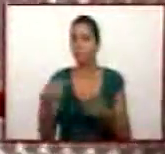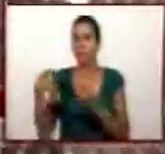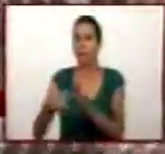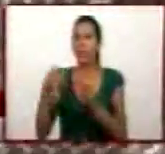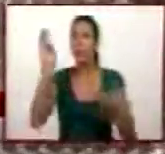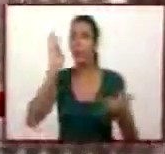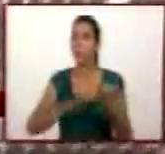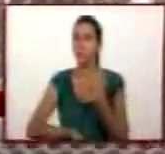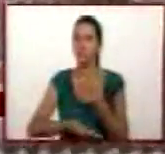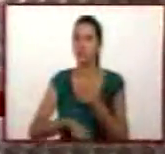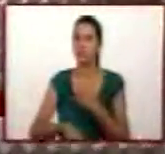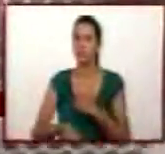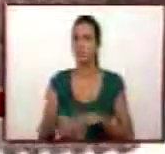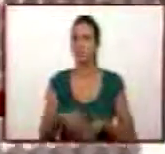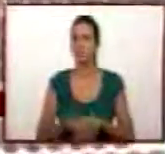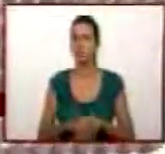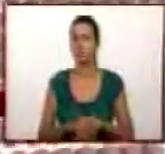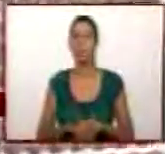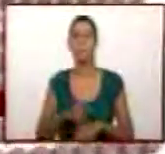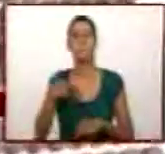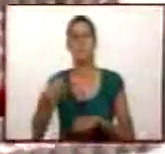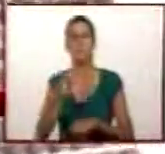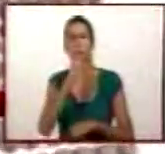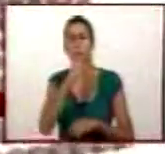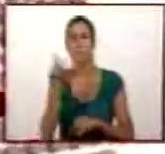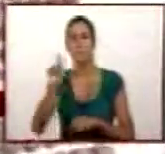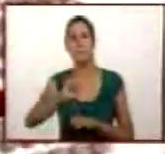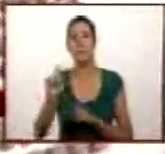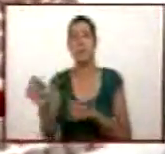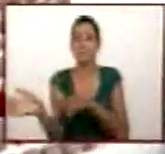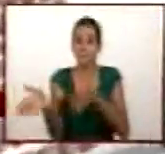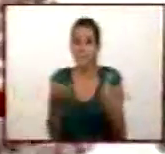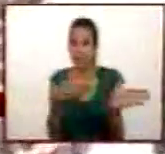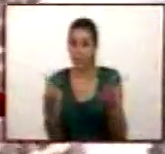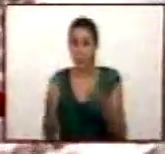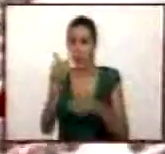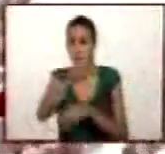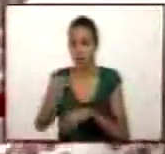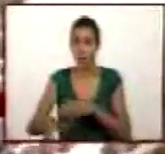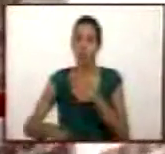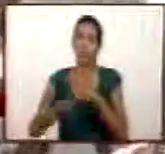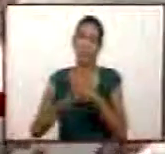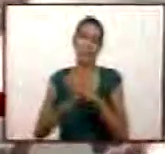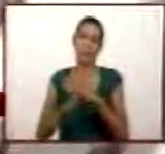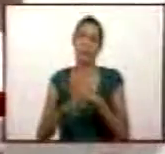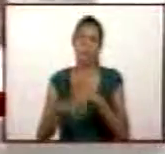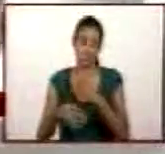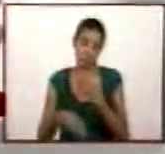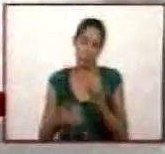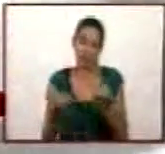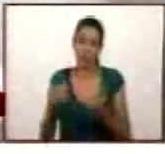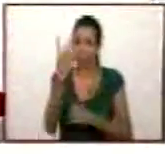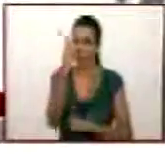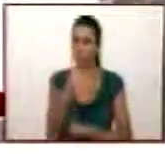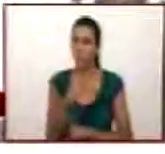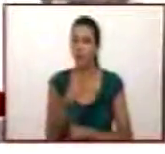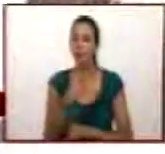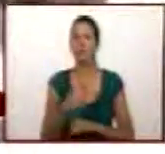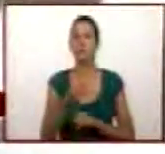último aporte de la asignación de la pensión de vejez del mes de marzo a las personas que se encuentran en estado de pobreza por